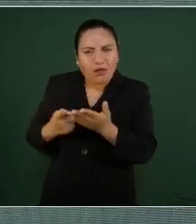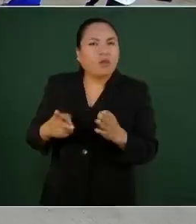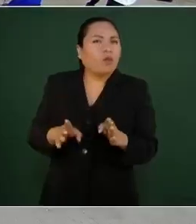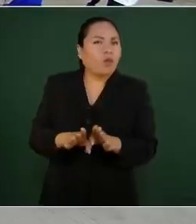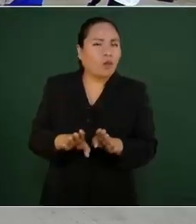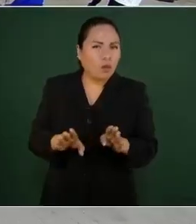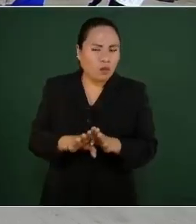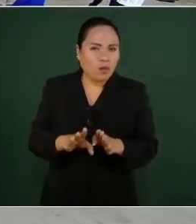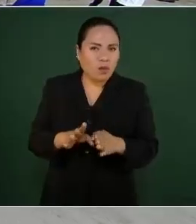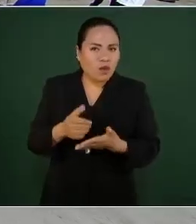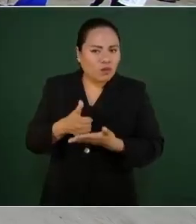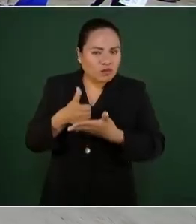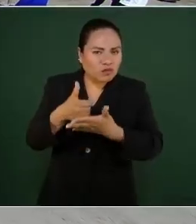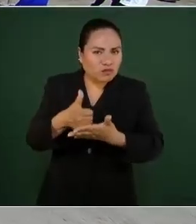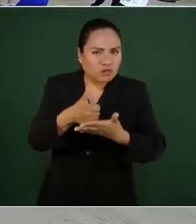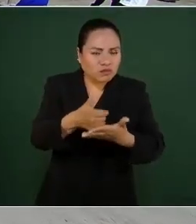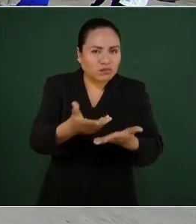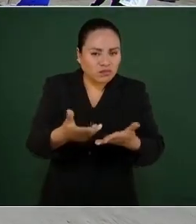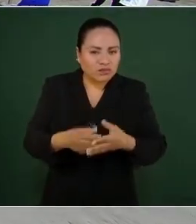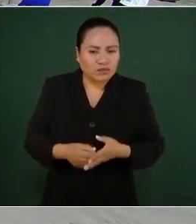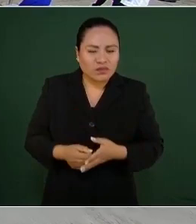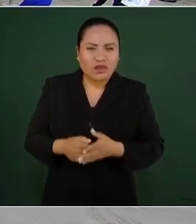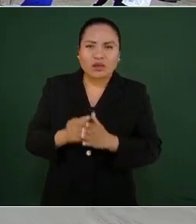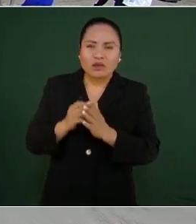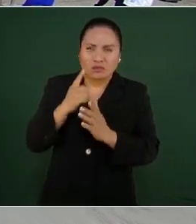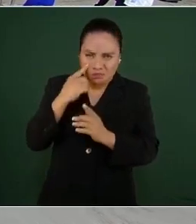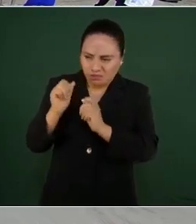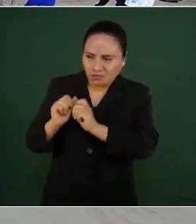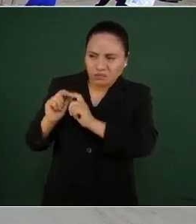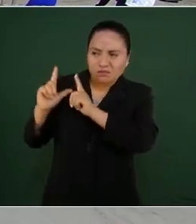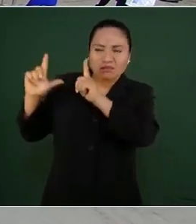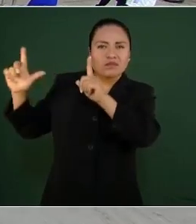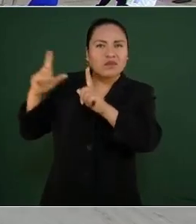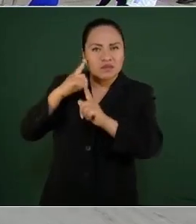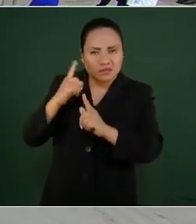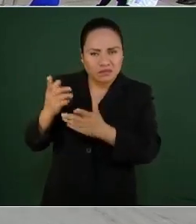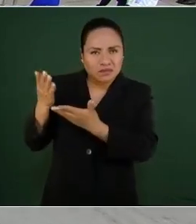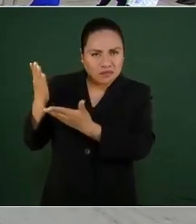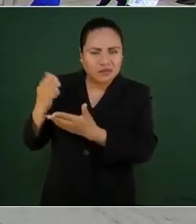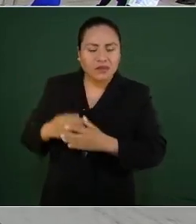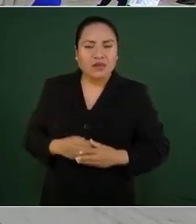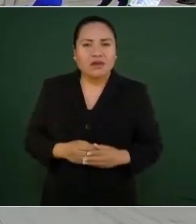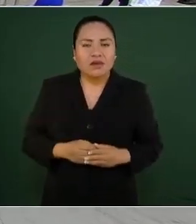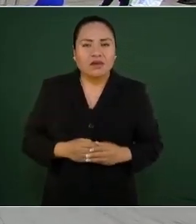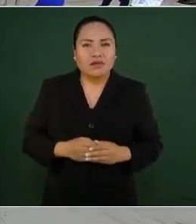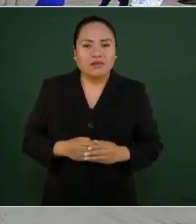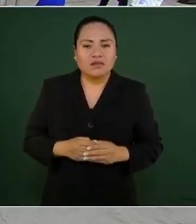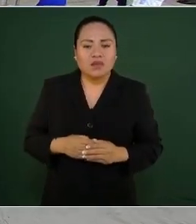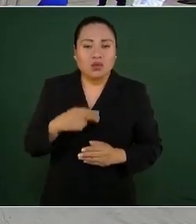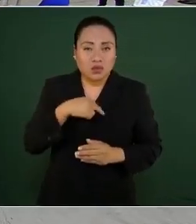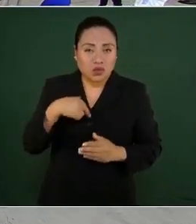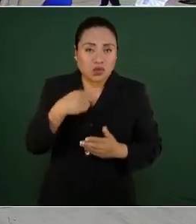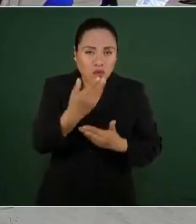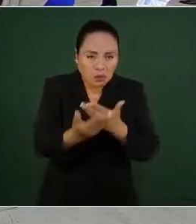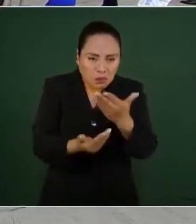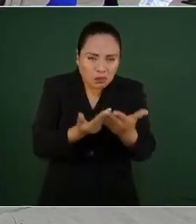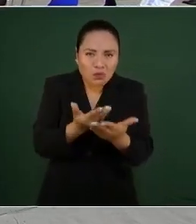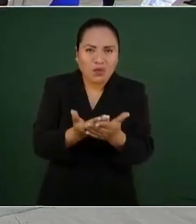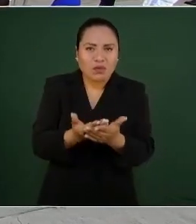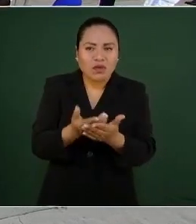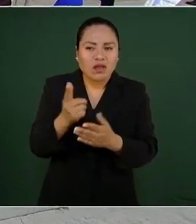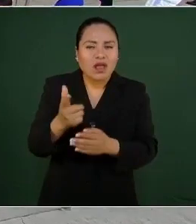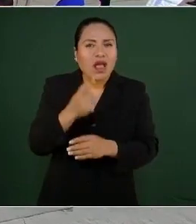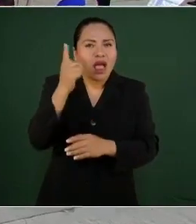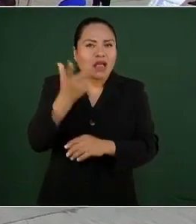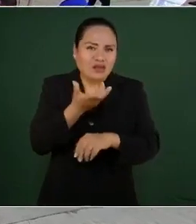que lo puedes poner en lo general, lo que les estamos proponiendo nosotros al gobierno